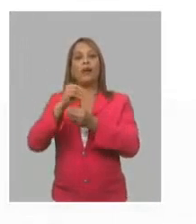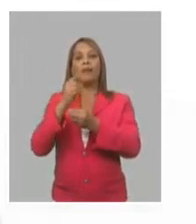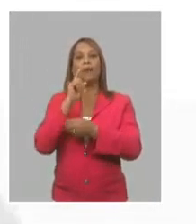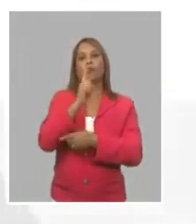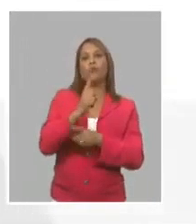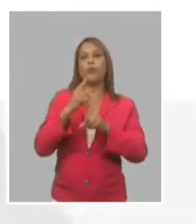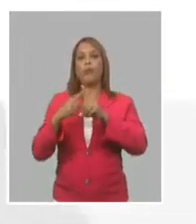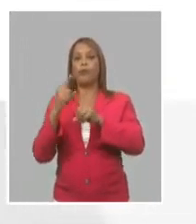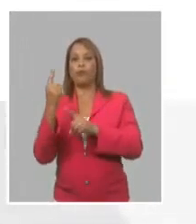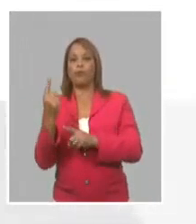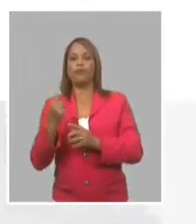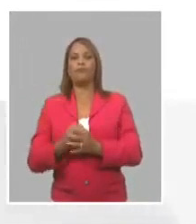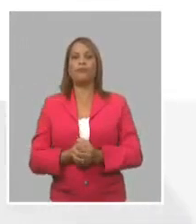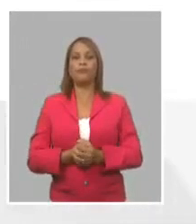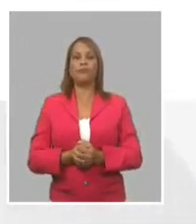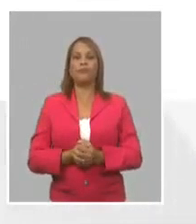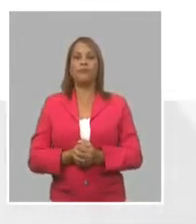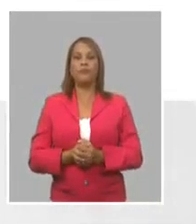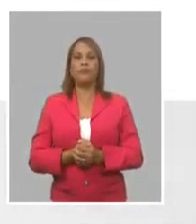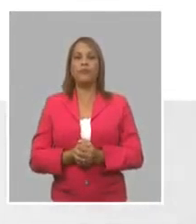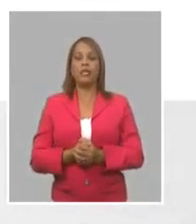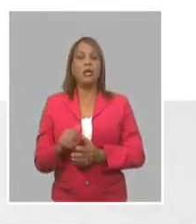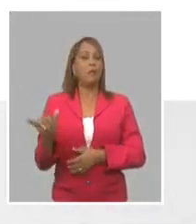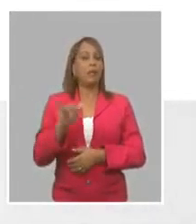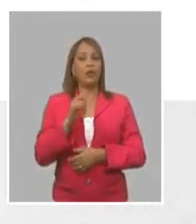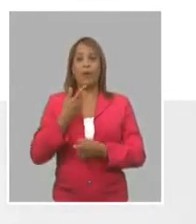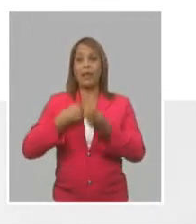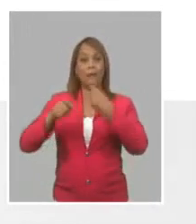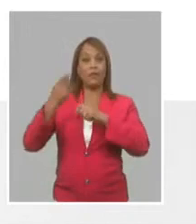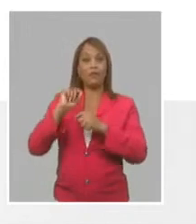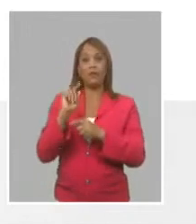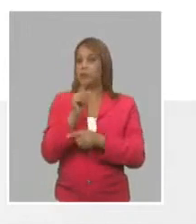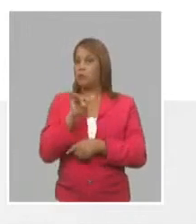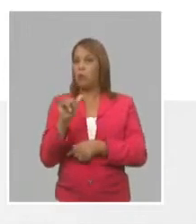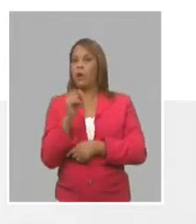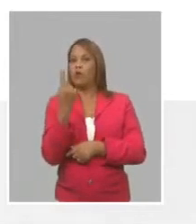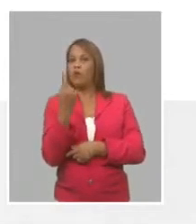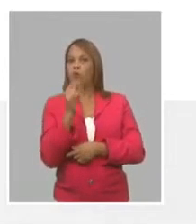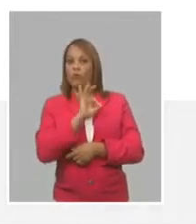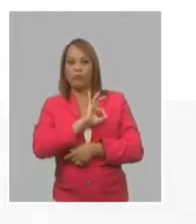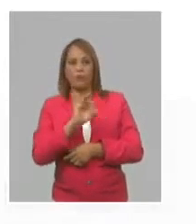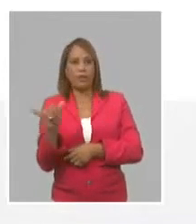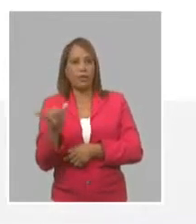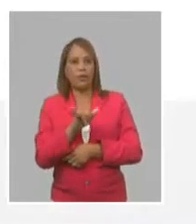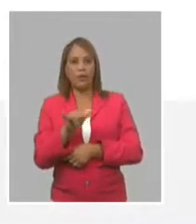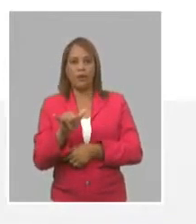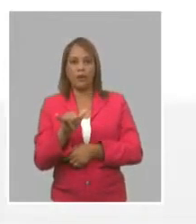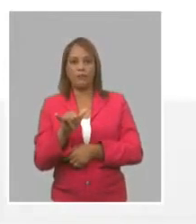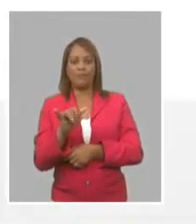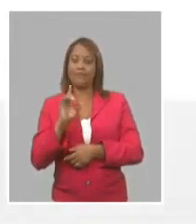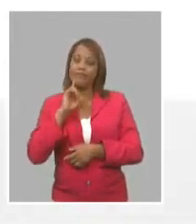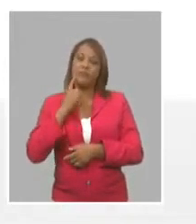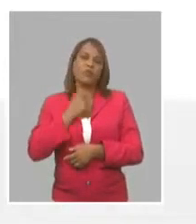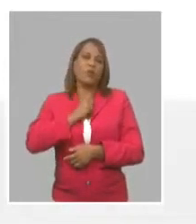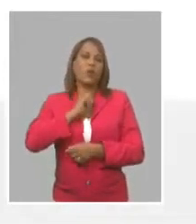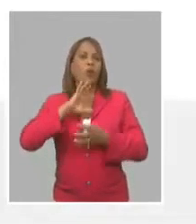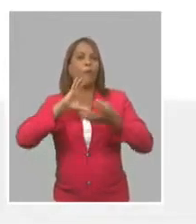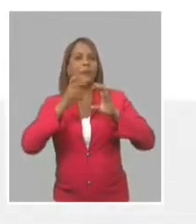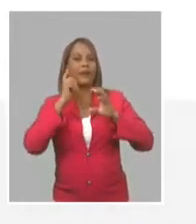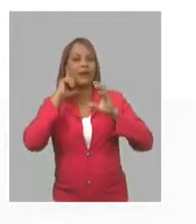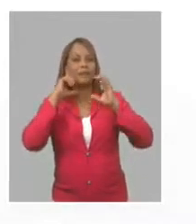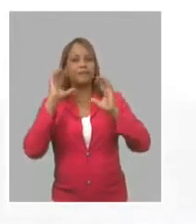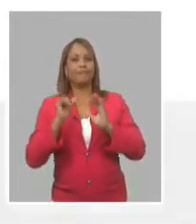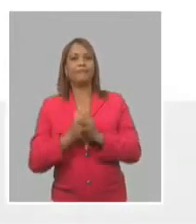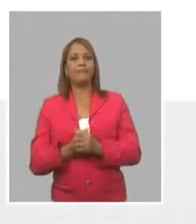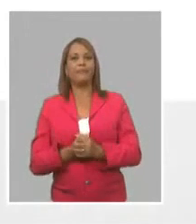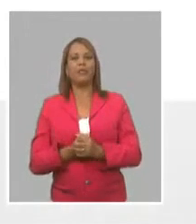de uno por uno. Pero también las importaciones le cuestan uno. En la práctica, no quiero complicar esto mucho,